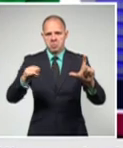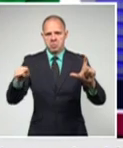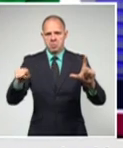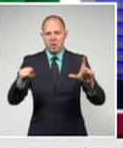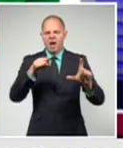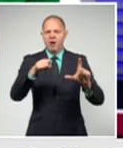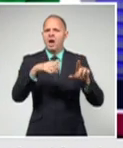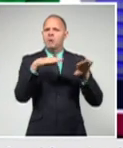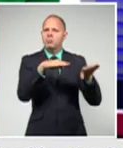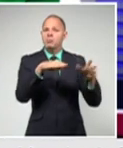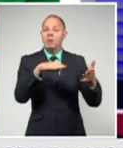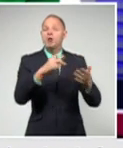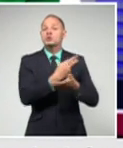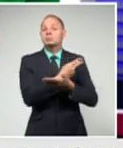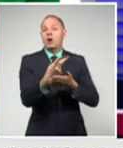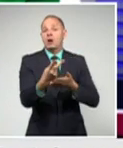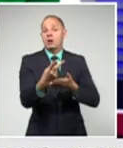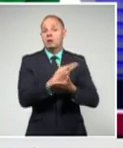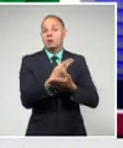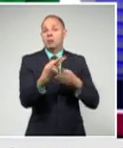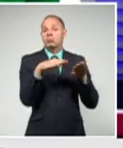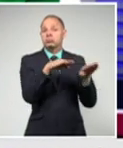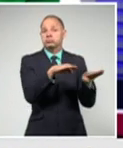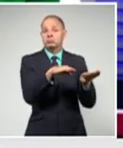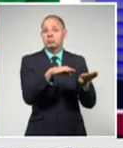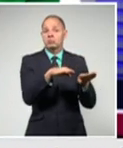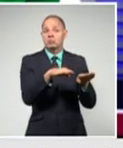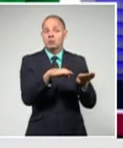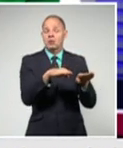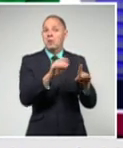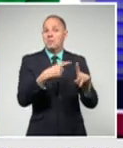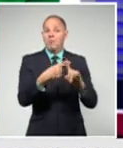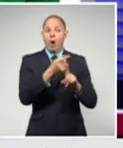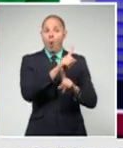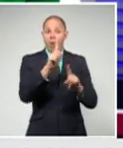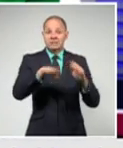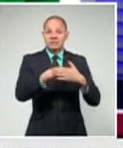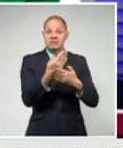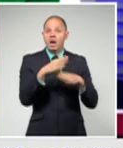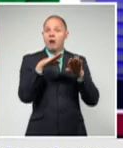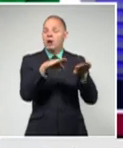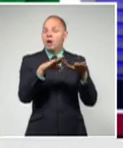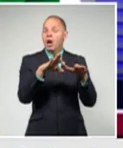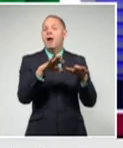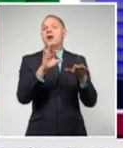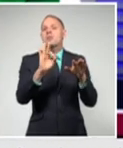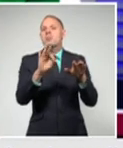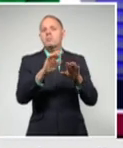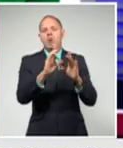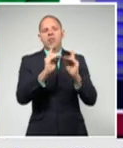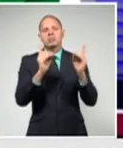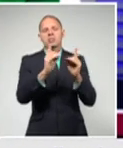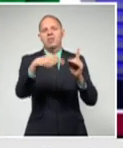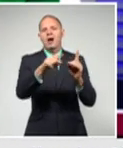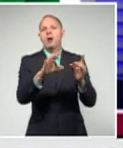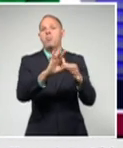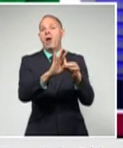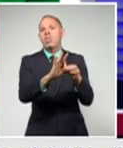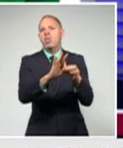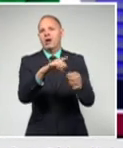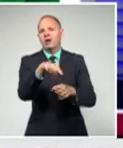más largo, y de ellos 11 en terapia intensiva, teniendo en cuenta el cuadro clínico que